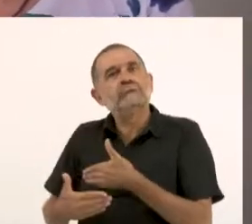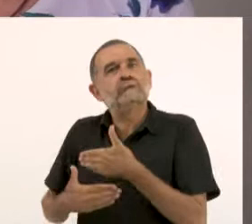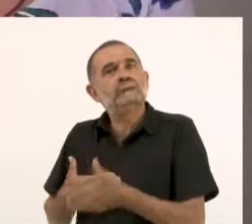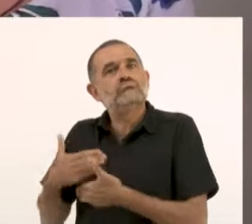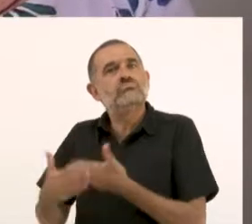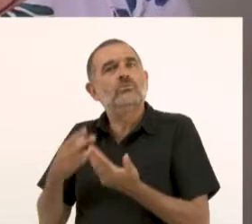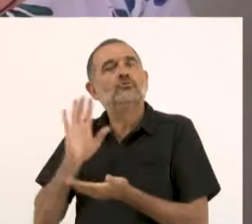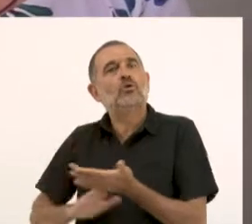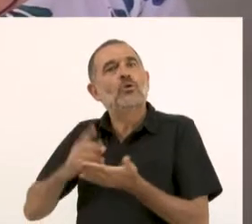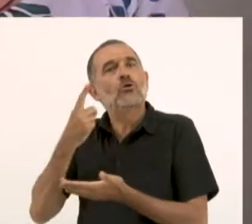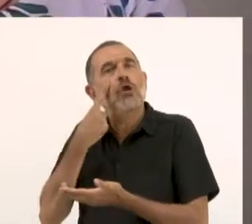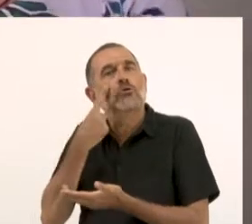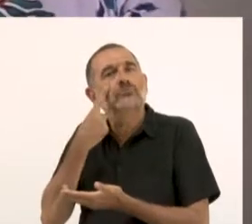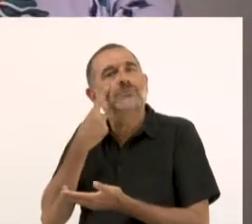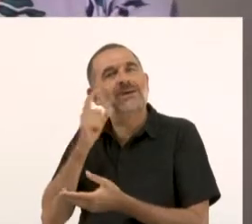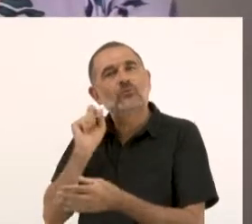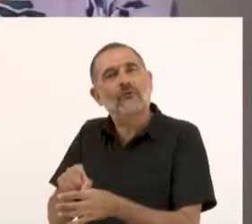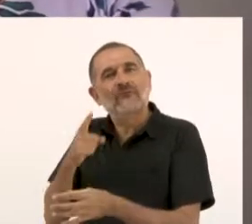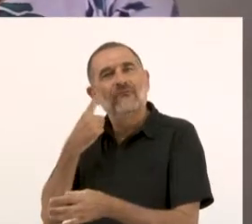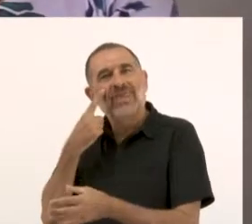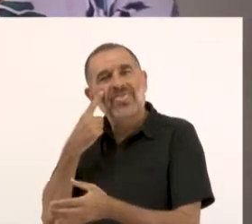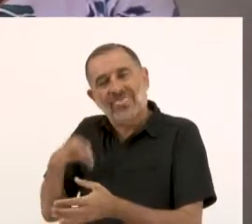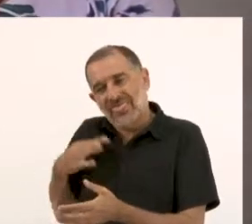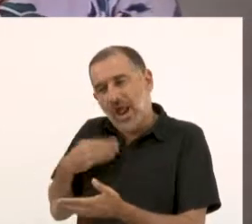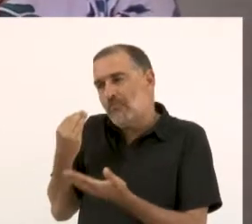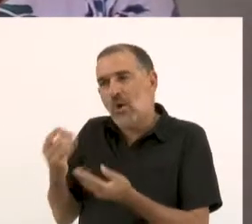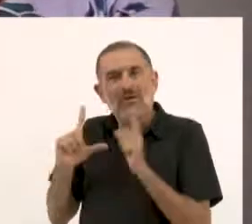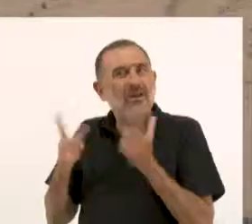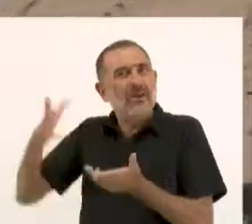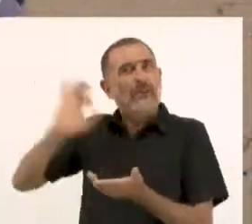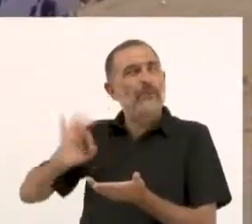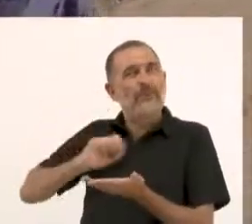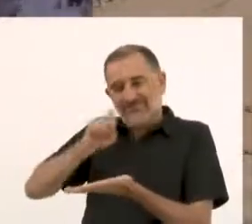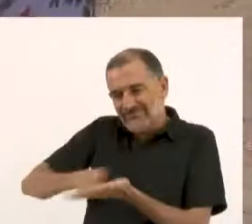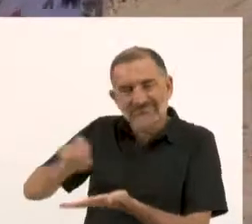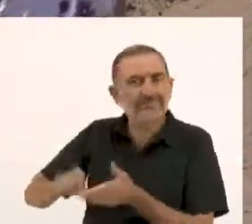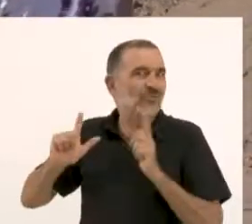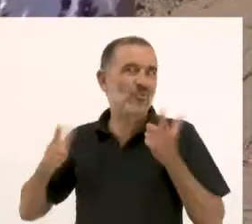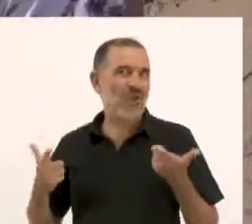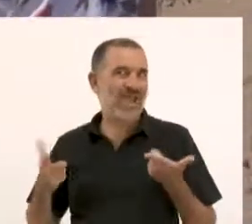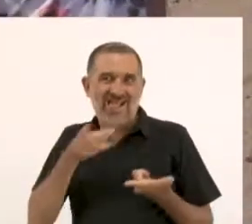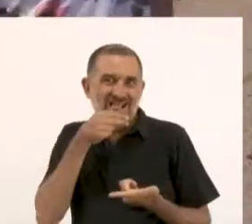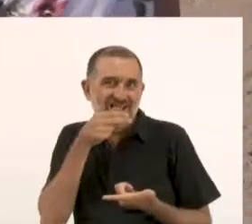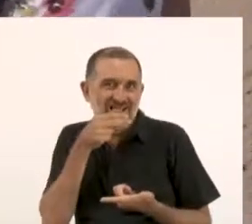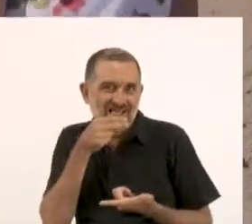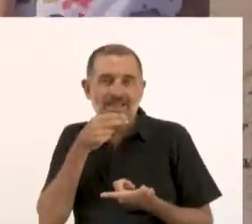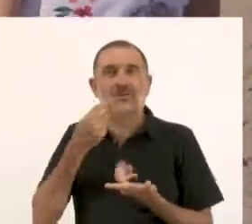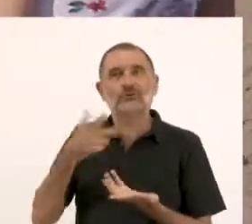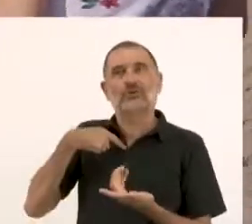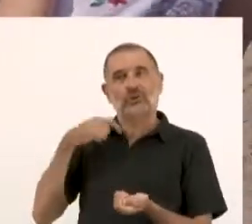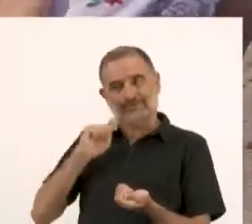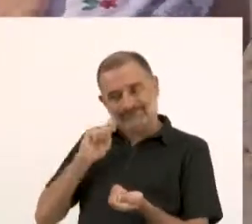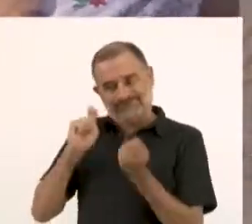escrito. Entonces, es el modo que nosotros tenemos de conocer estos antiguos pobladores del actual territorio cordobés. Córdoba se